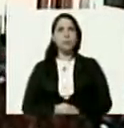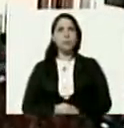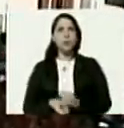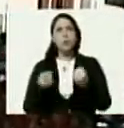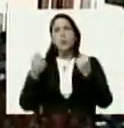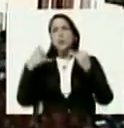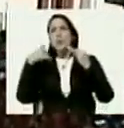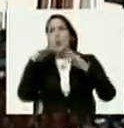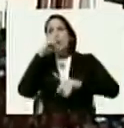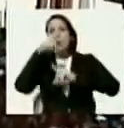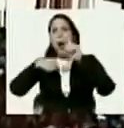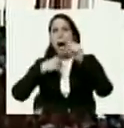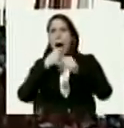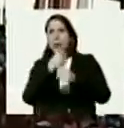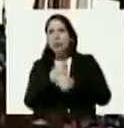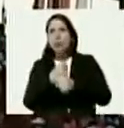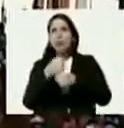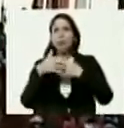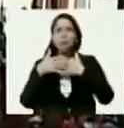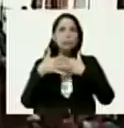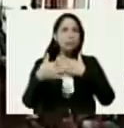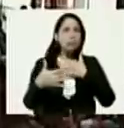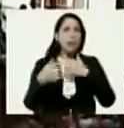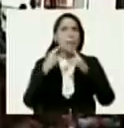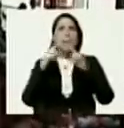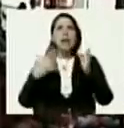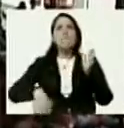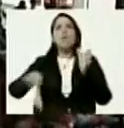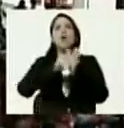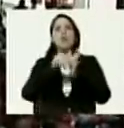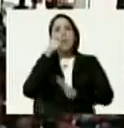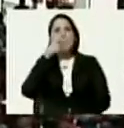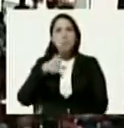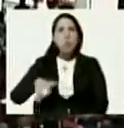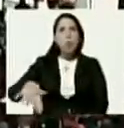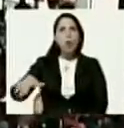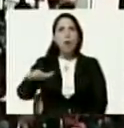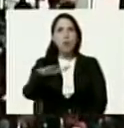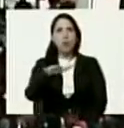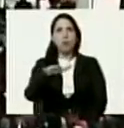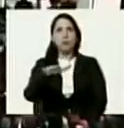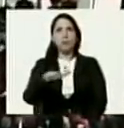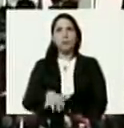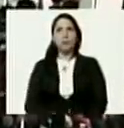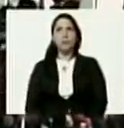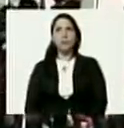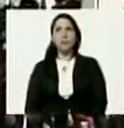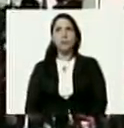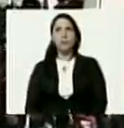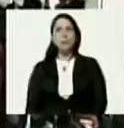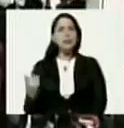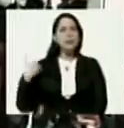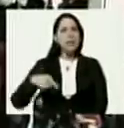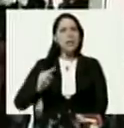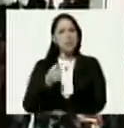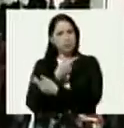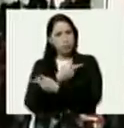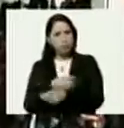¿Cuántos años pasarían para que volviera este pueblo a tener